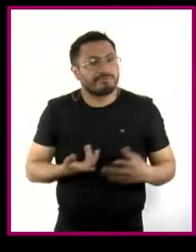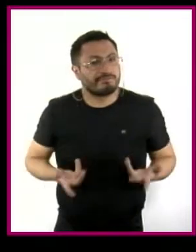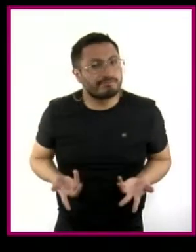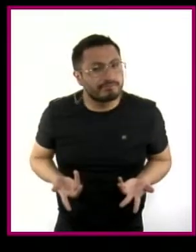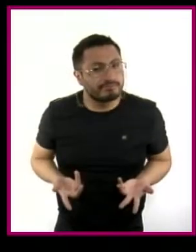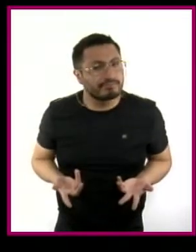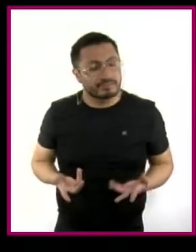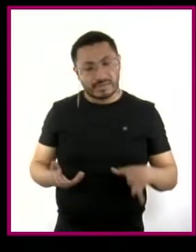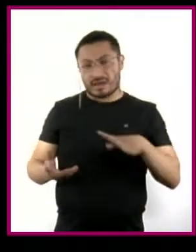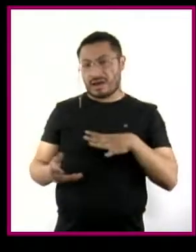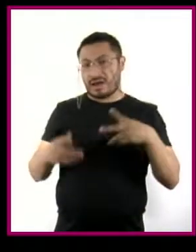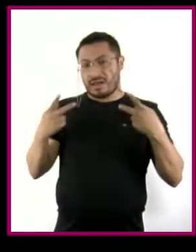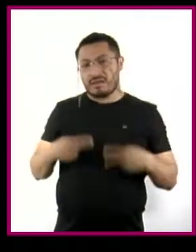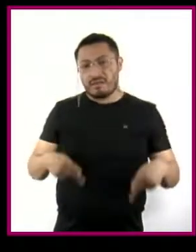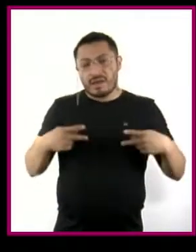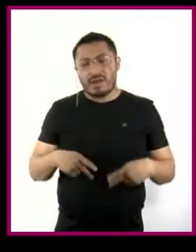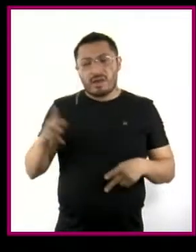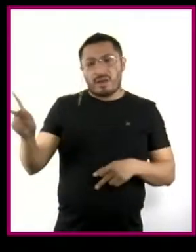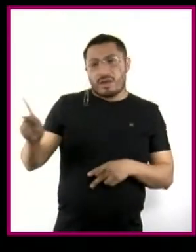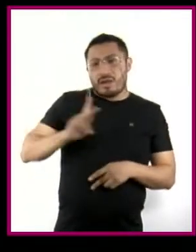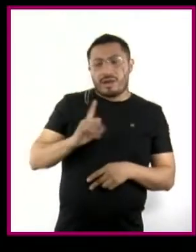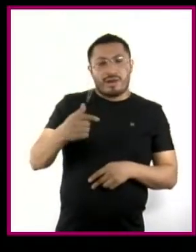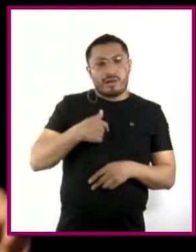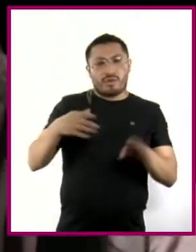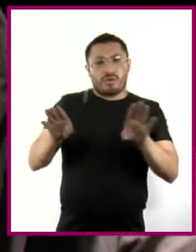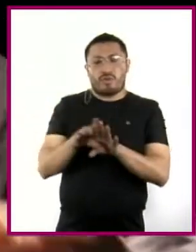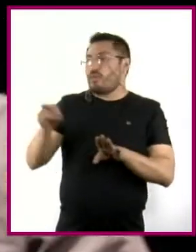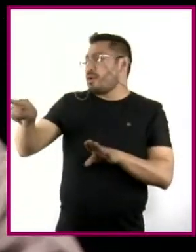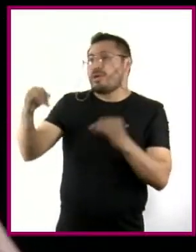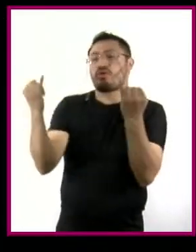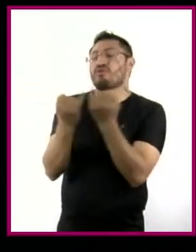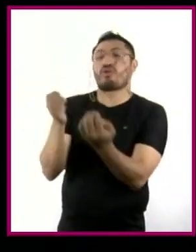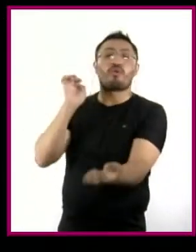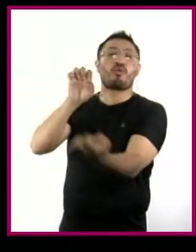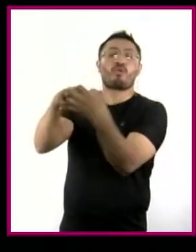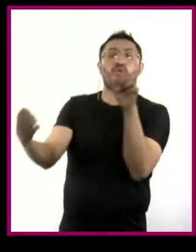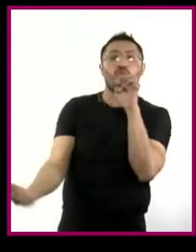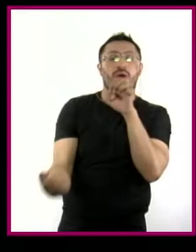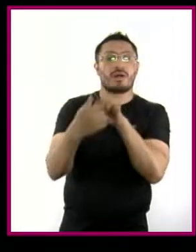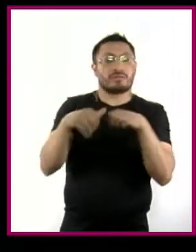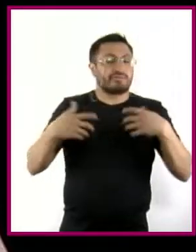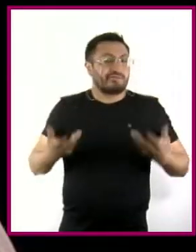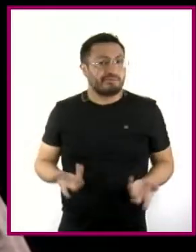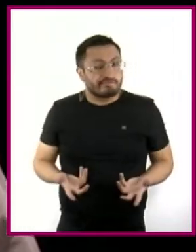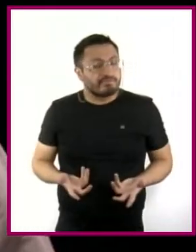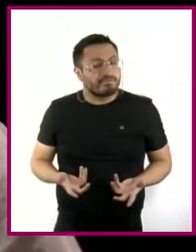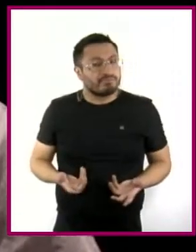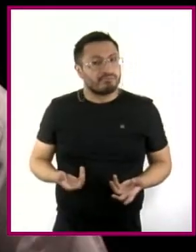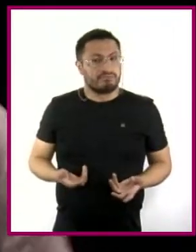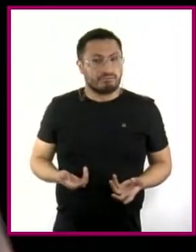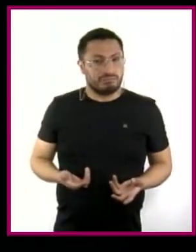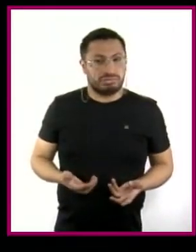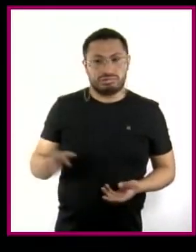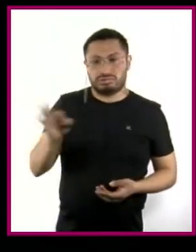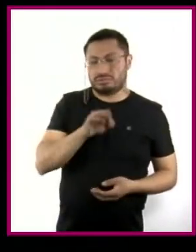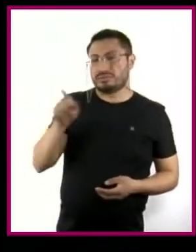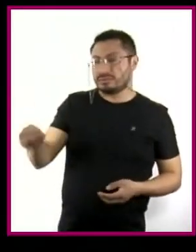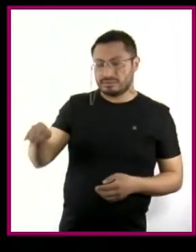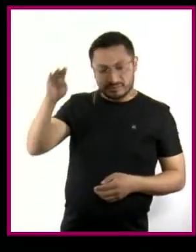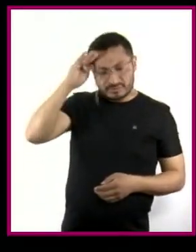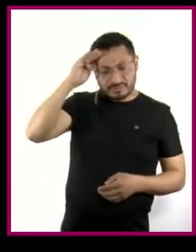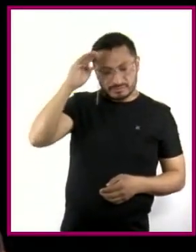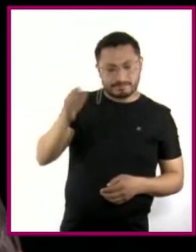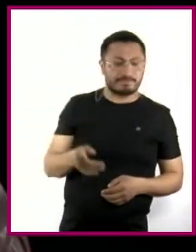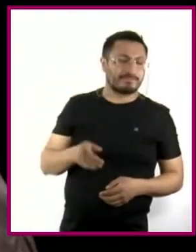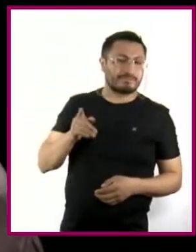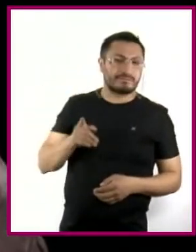otras personas como yo siendo engañadas? Si seguimos el razonamiento de Descartes, podríamos decir